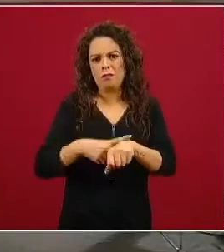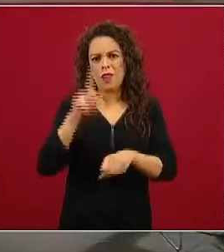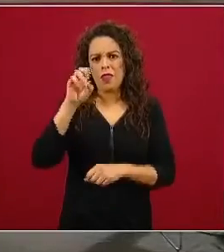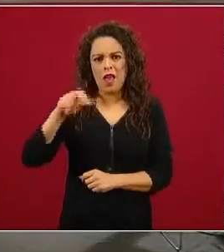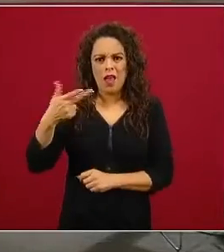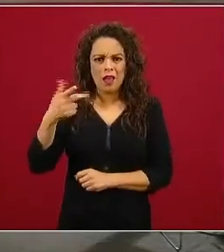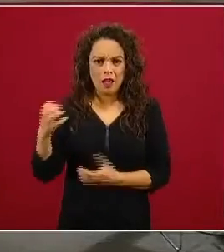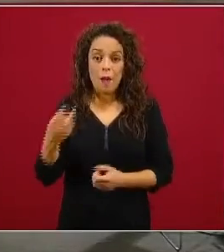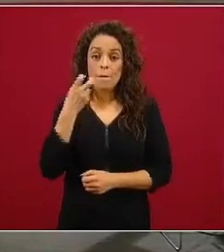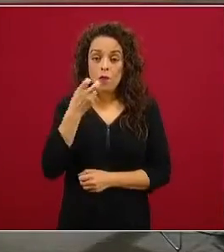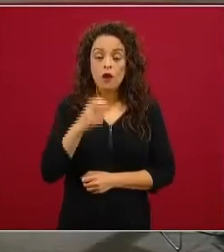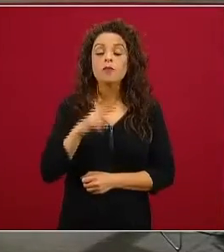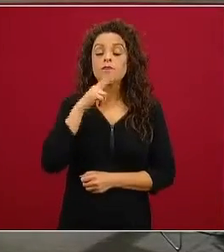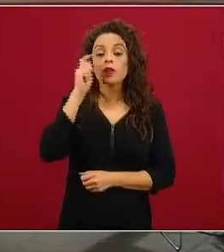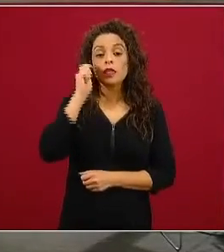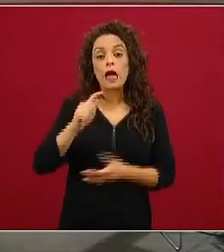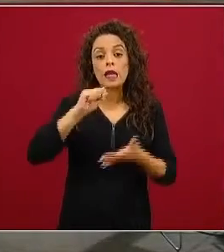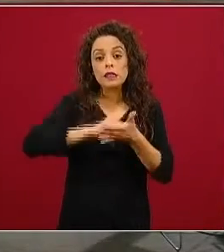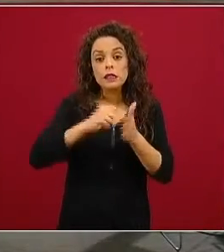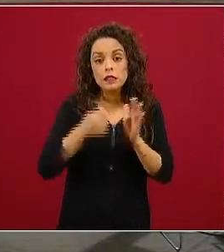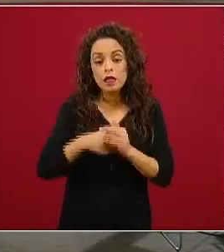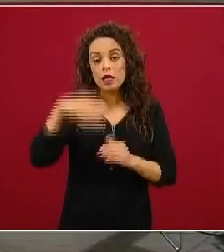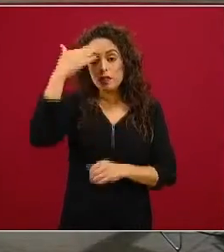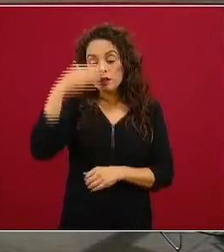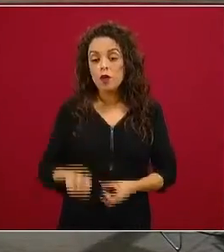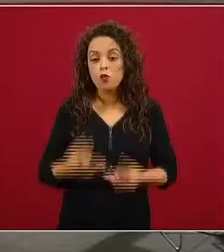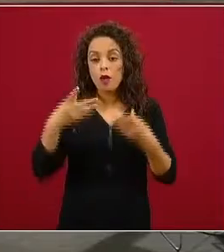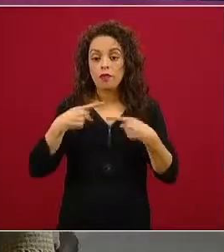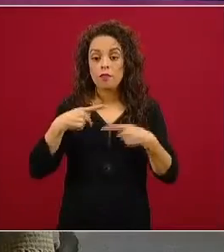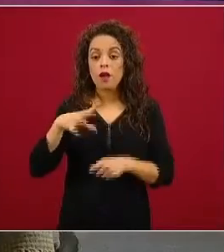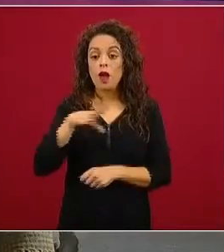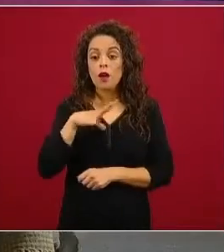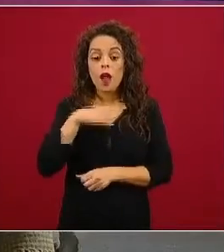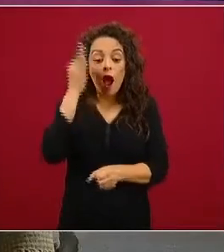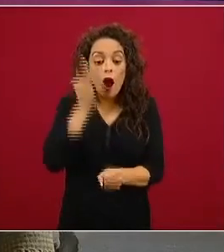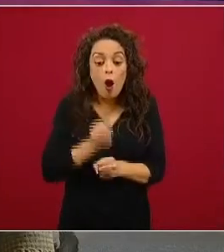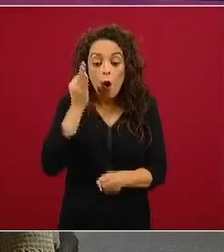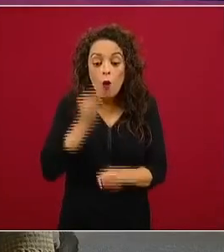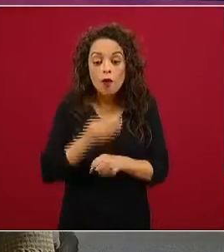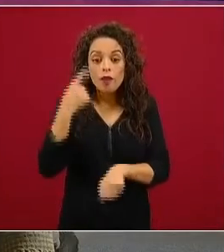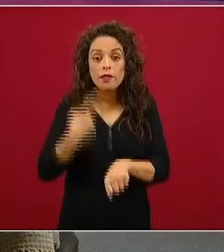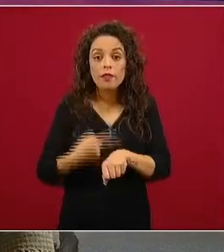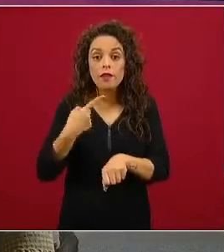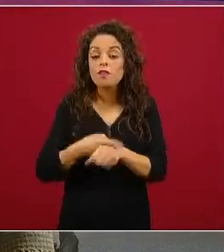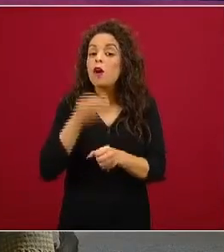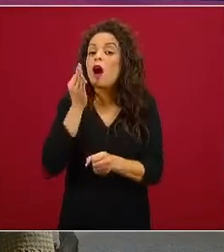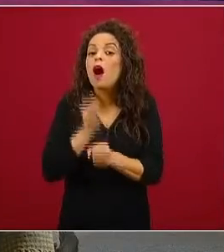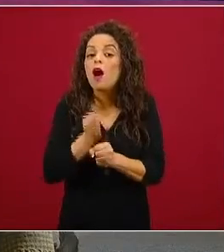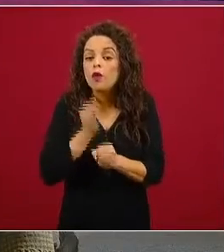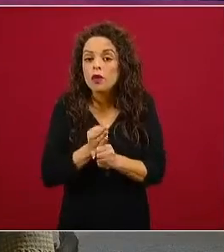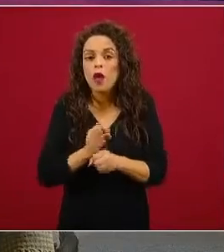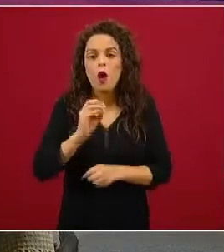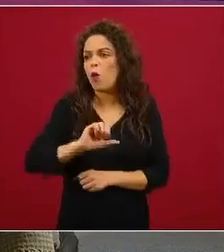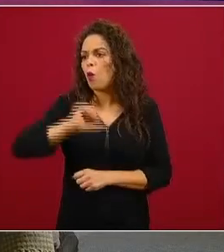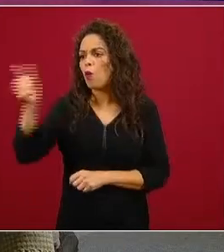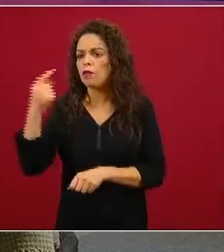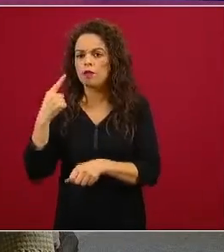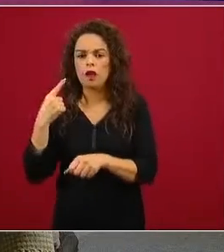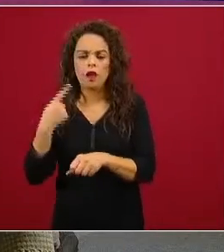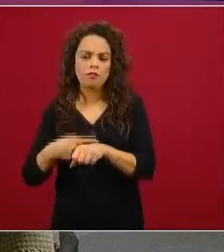en México. Si tomáramos otra enfermedad, por ejemplo, dengue, y sumáramos los casos de dengue desde